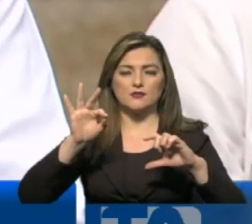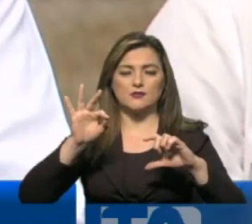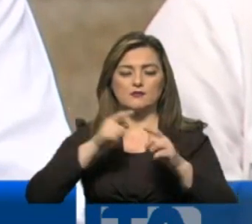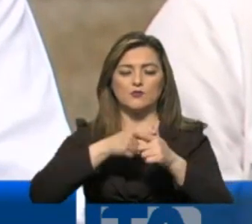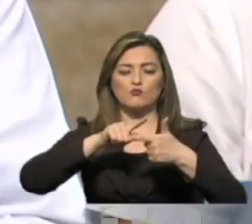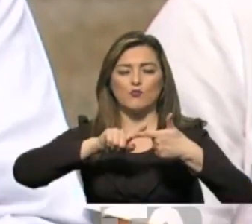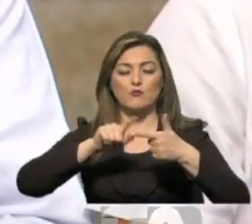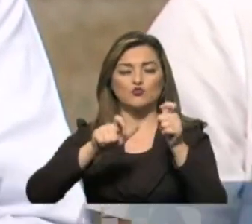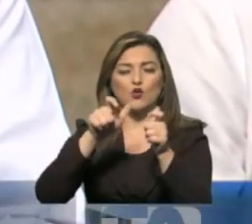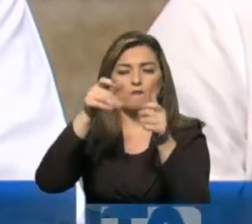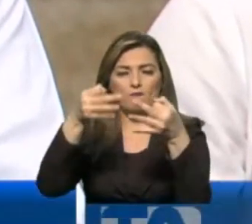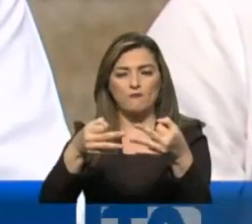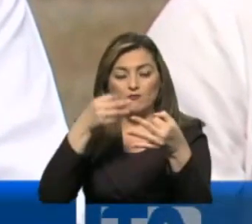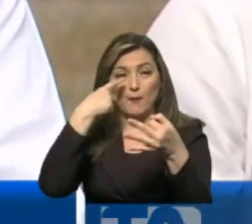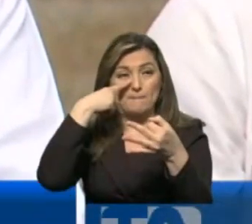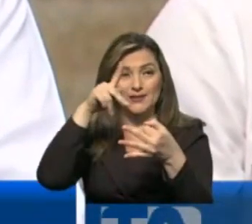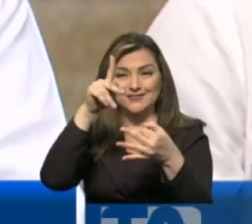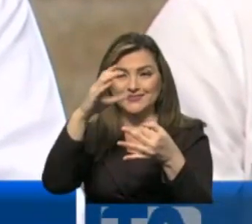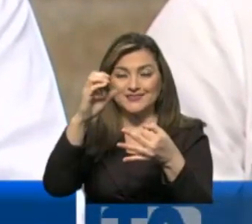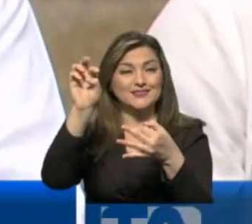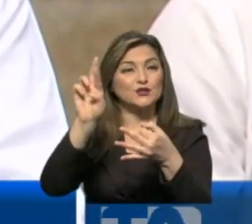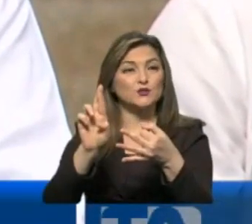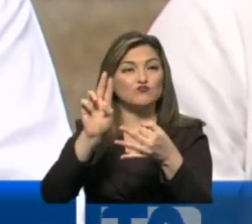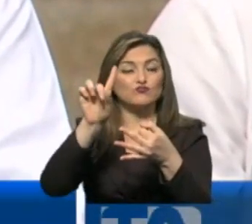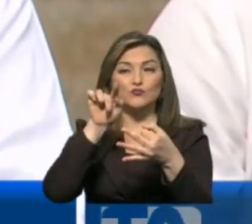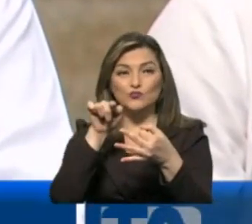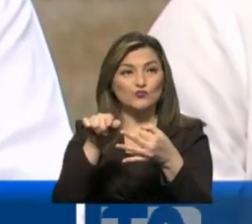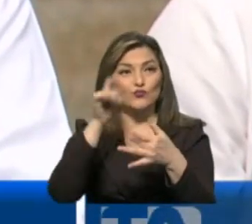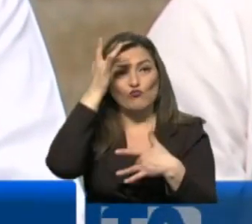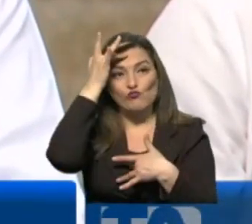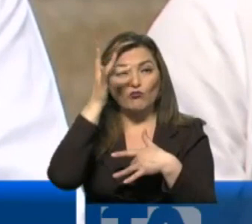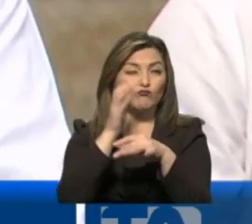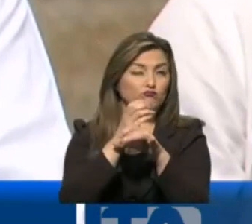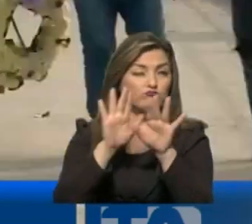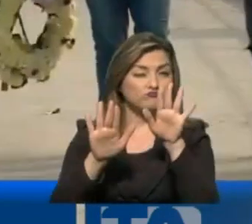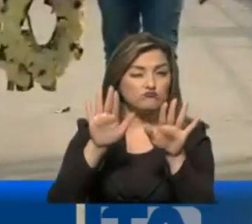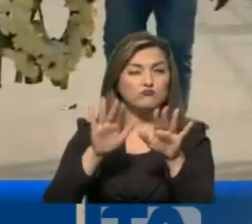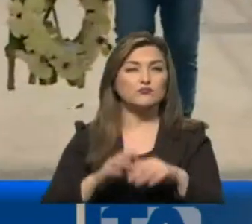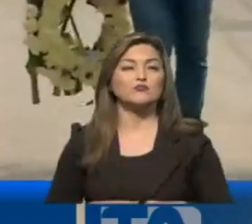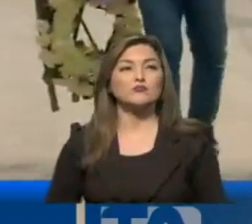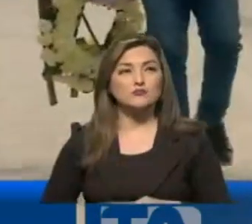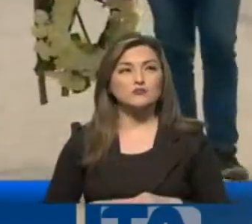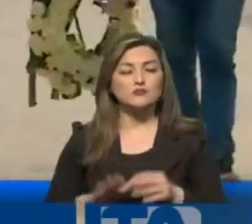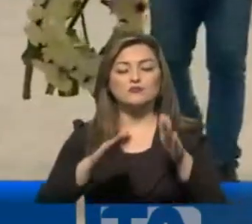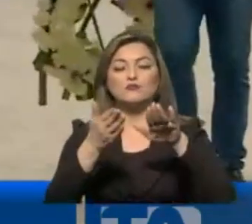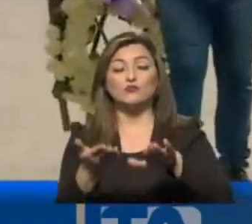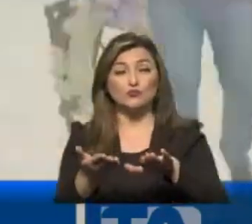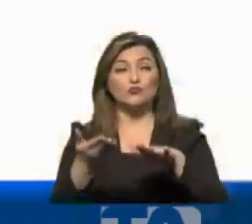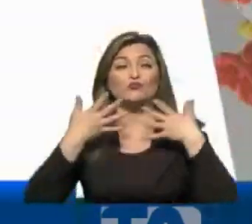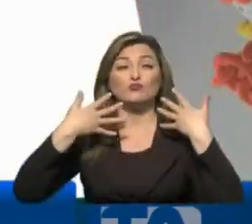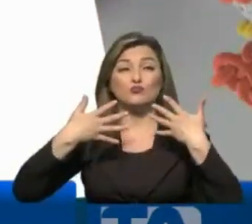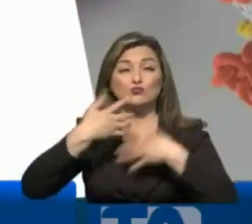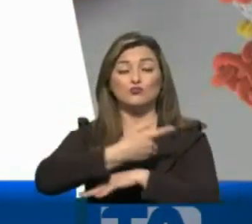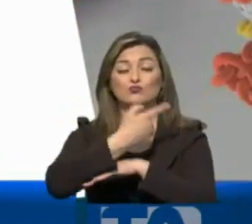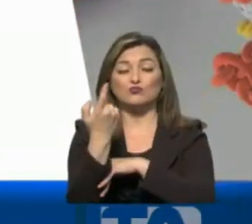confirmados por PCR de las tres últimas semanas es de 1.000 pacientes aproximadamente. En cuanto a la mortalidad, en Guayaquil